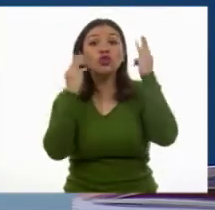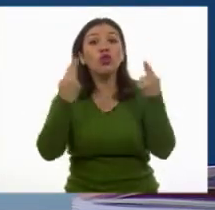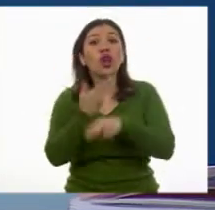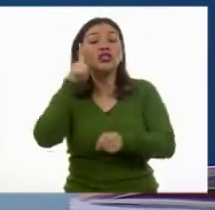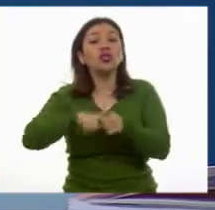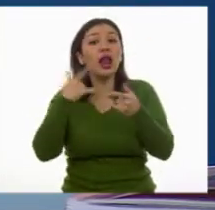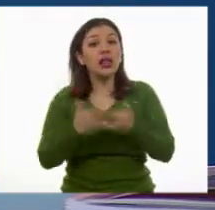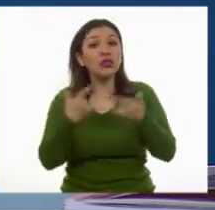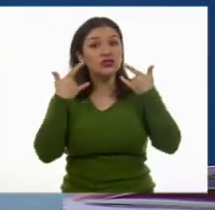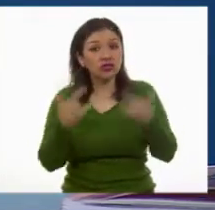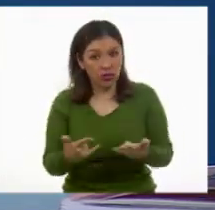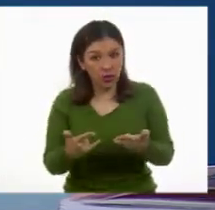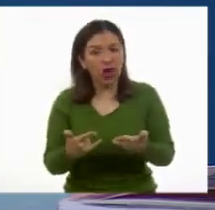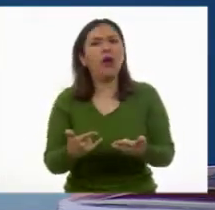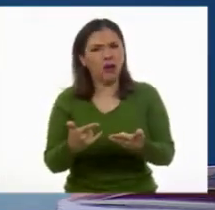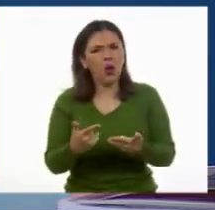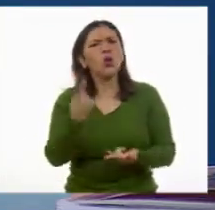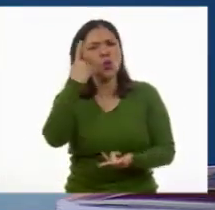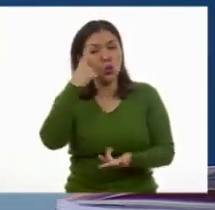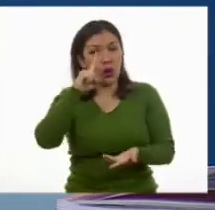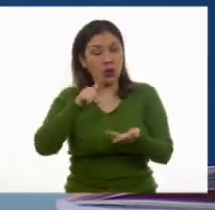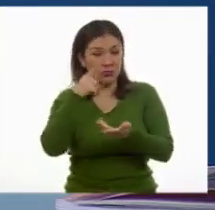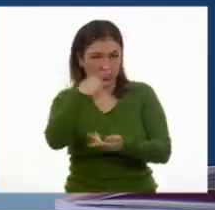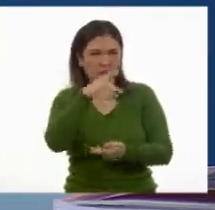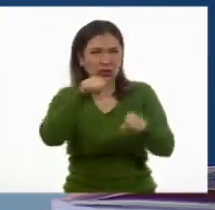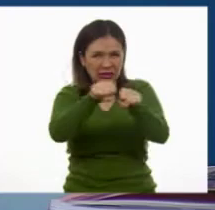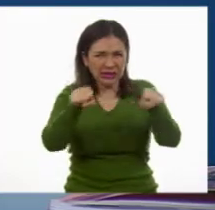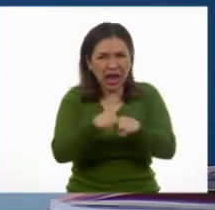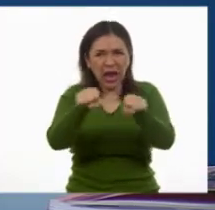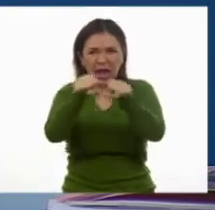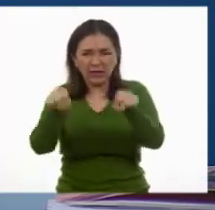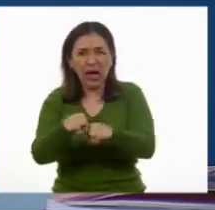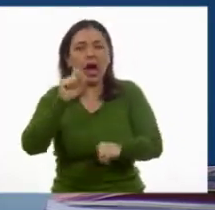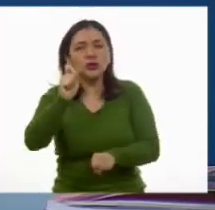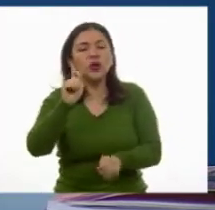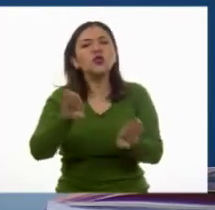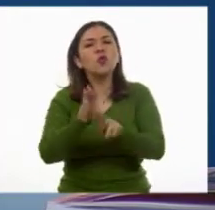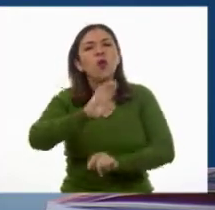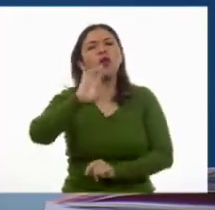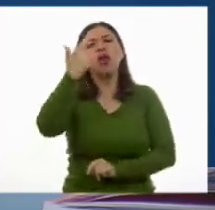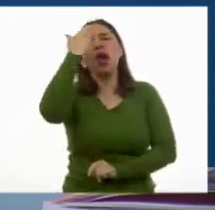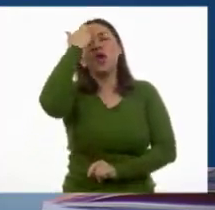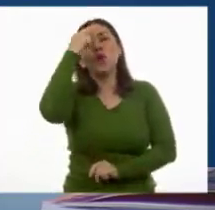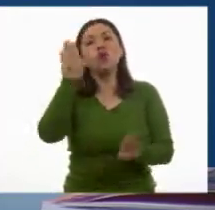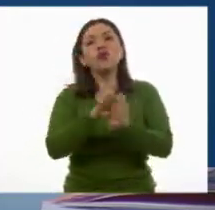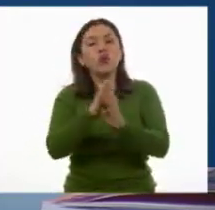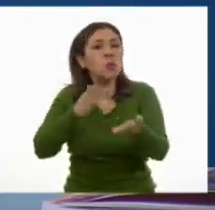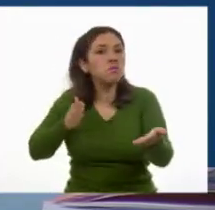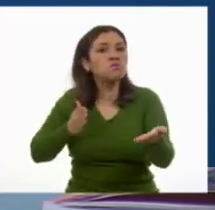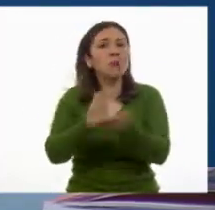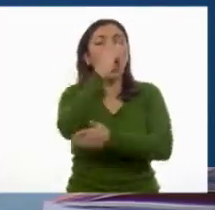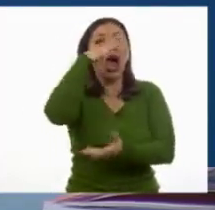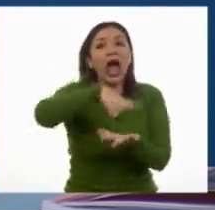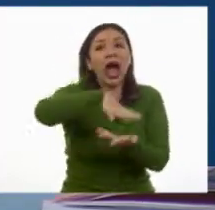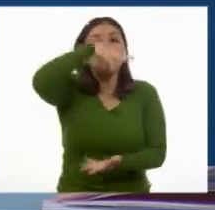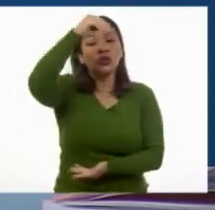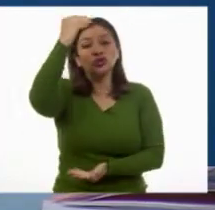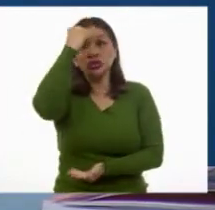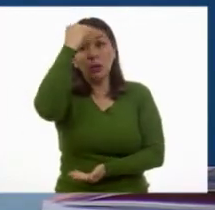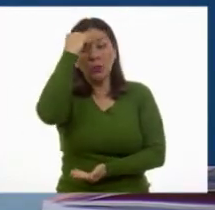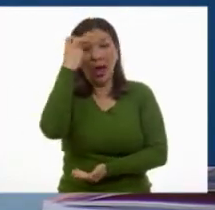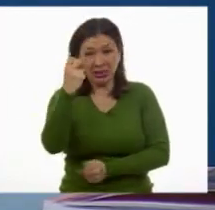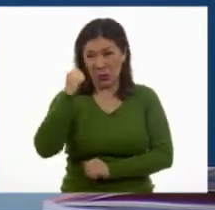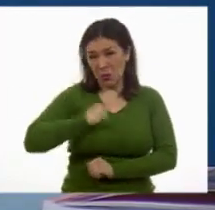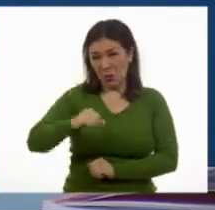Nacional de Historia. Y una de sus salas recuerda el asalto al castillo de Chapultepec, que en